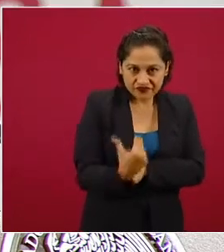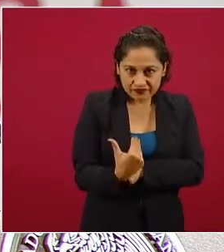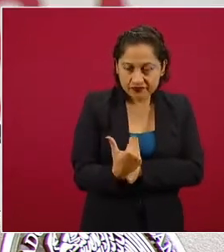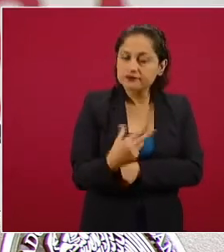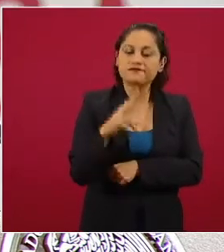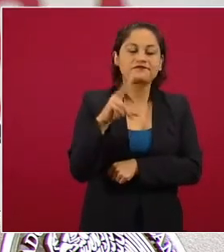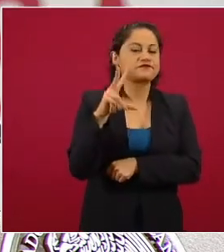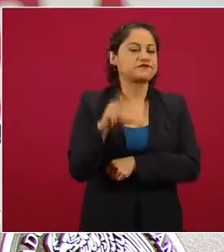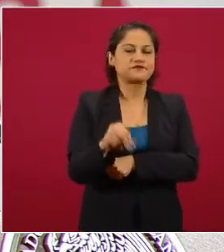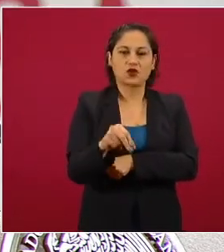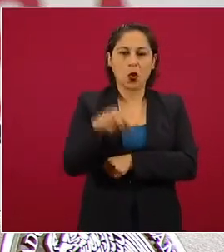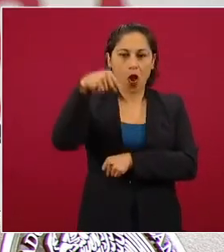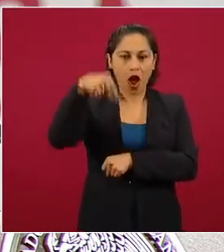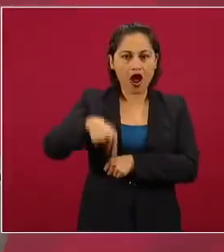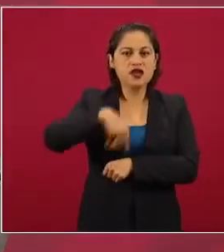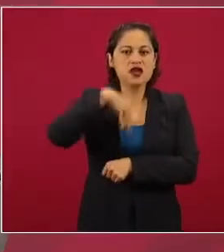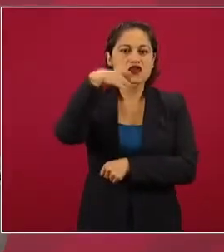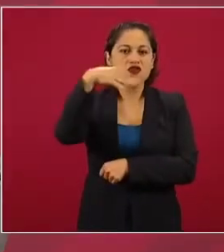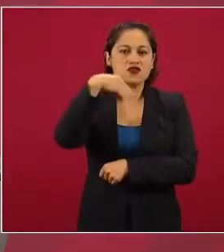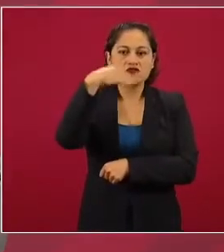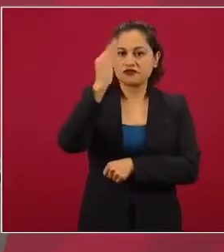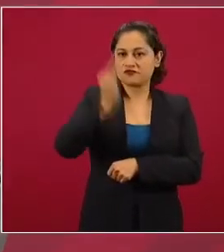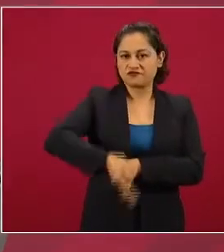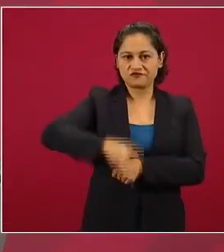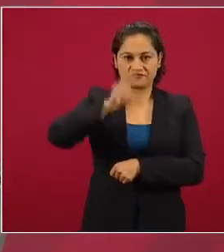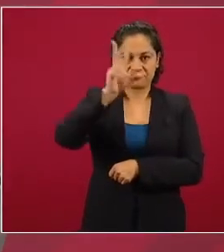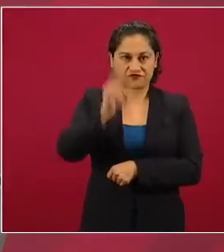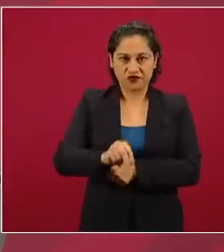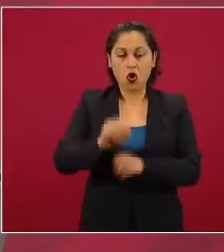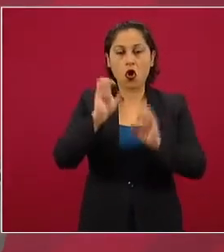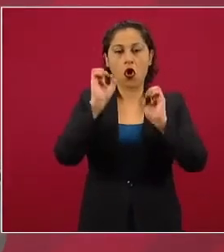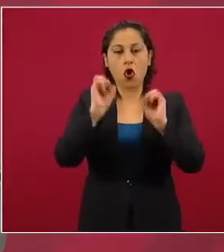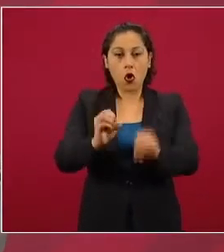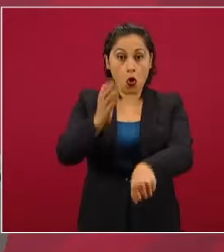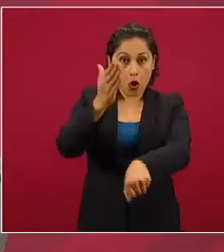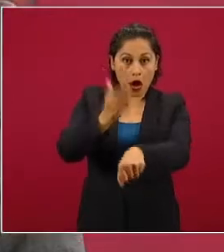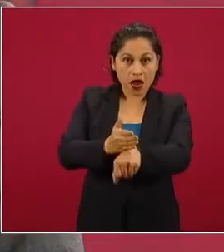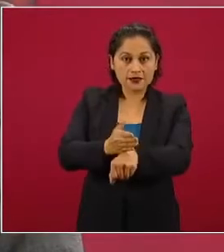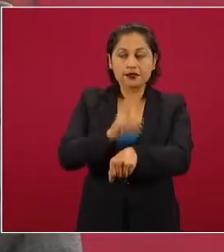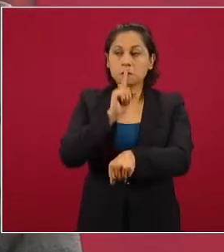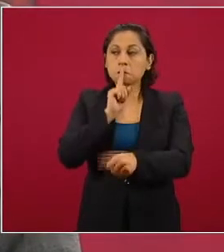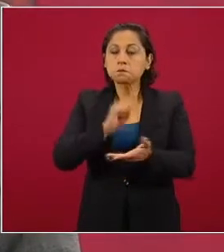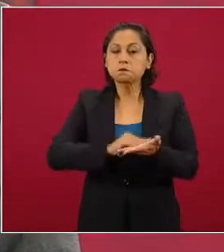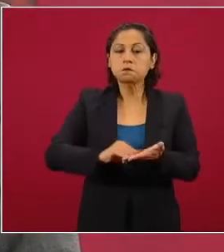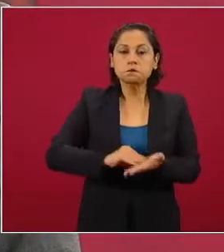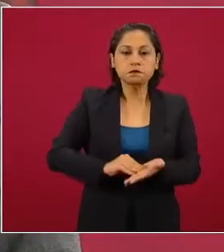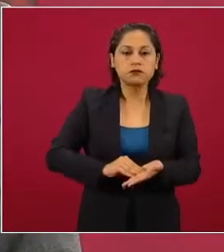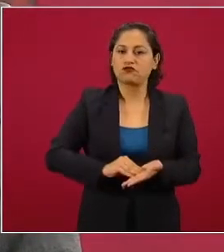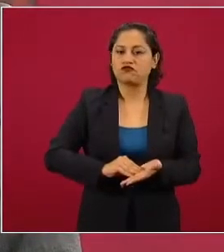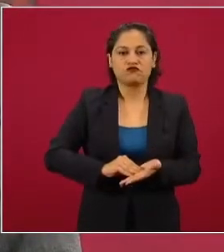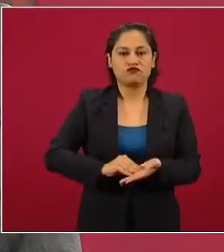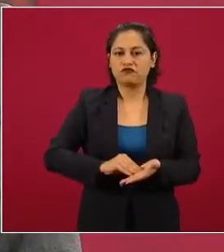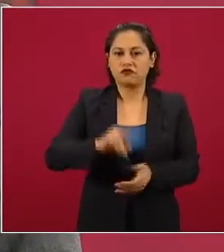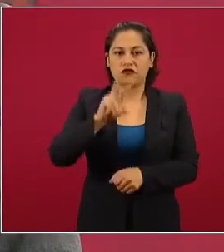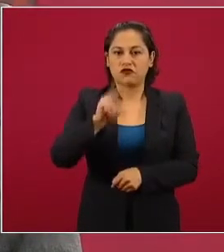que no se permite la corrupción ni la impunidad, trátese de quien se trate.